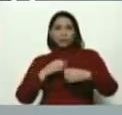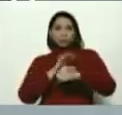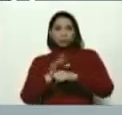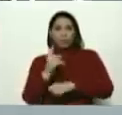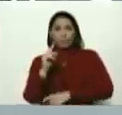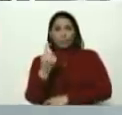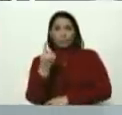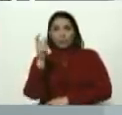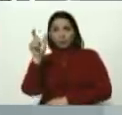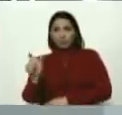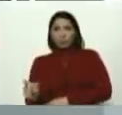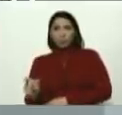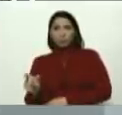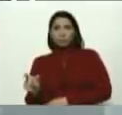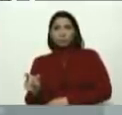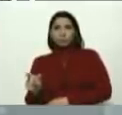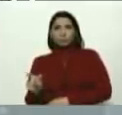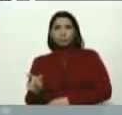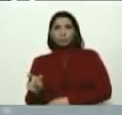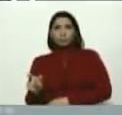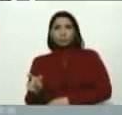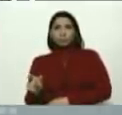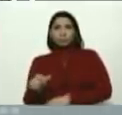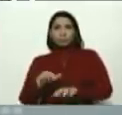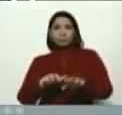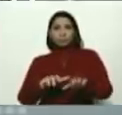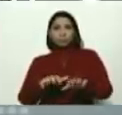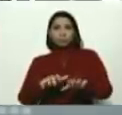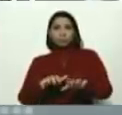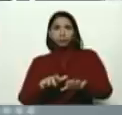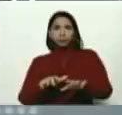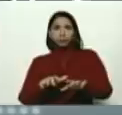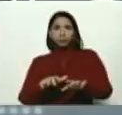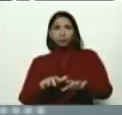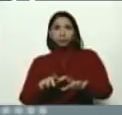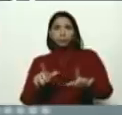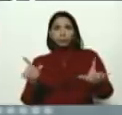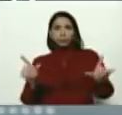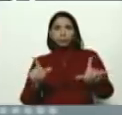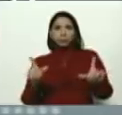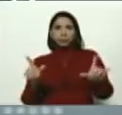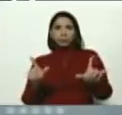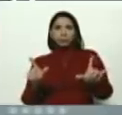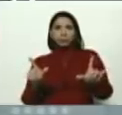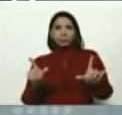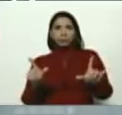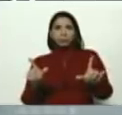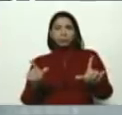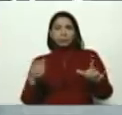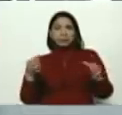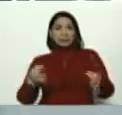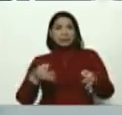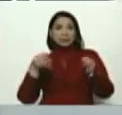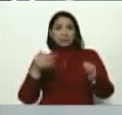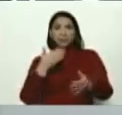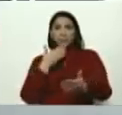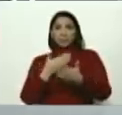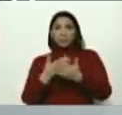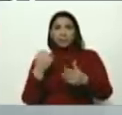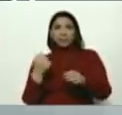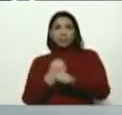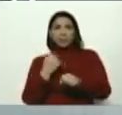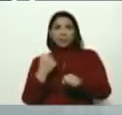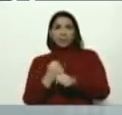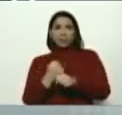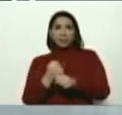es una operadora de máquinas de un canal de televisión. Aquí por eso siempre se le pide a los trabajadores